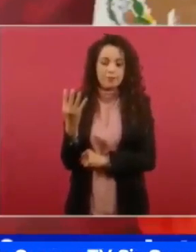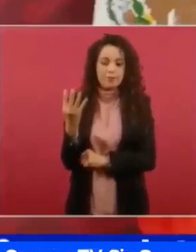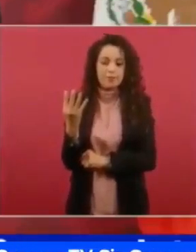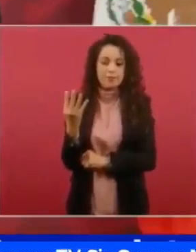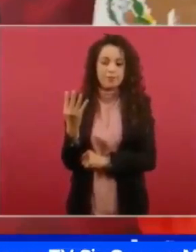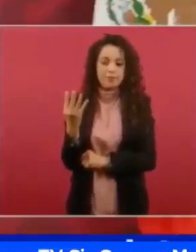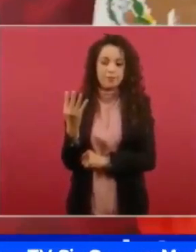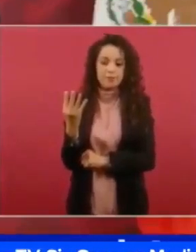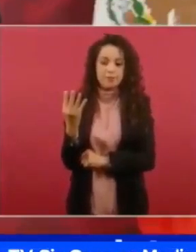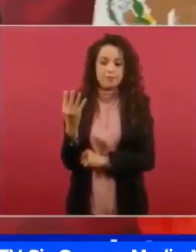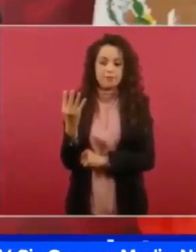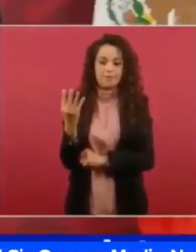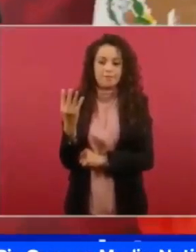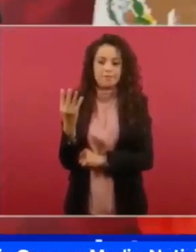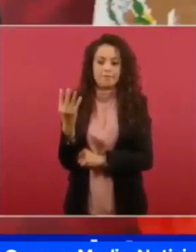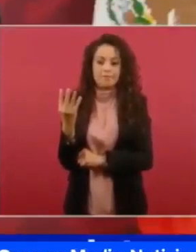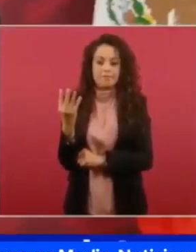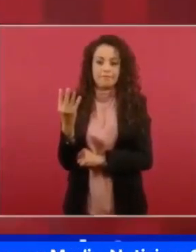Entonces,